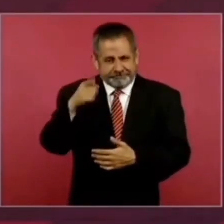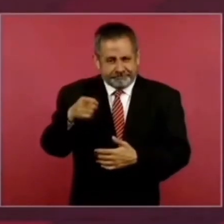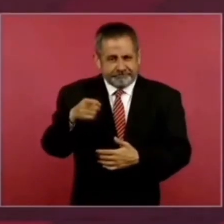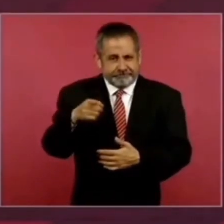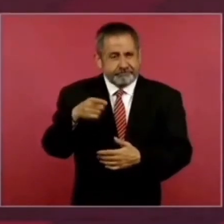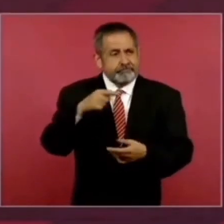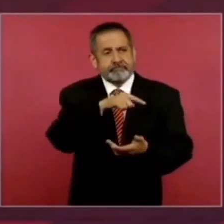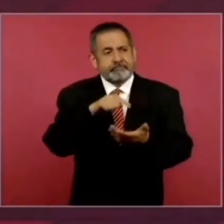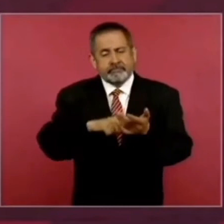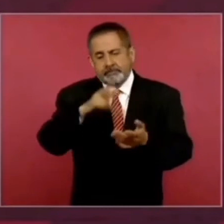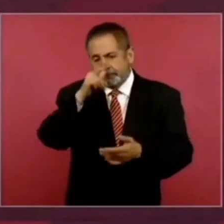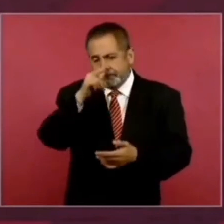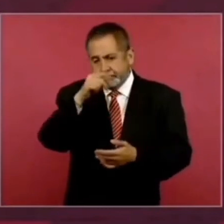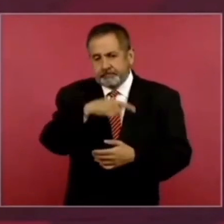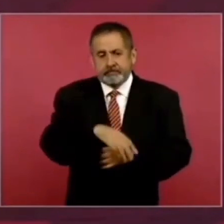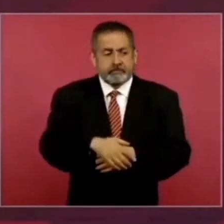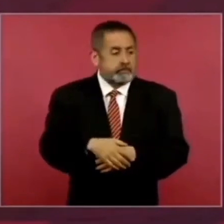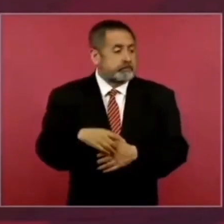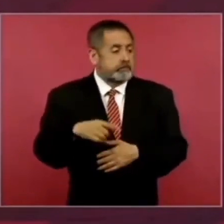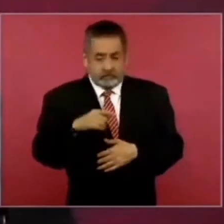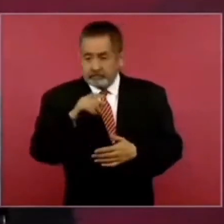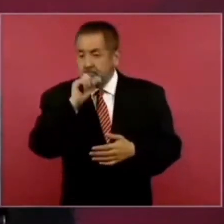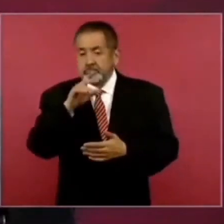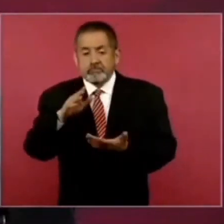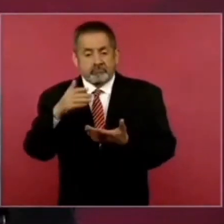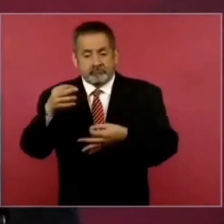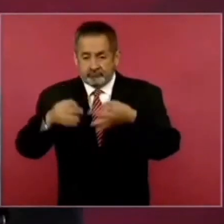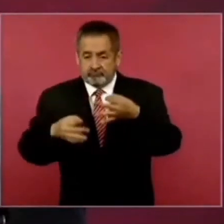en Hermosillo, también se presenta